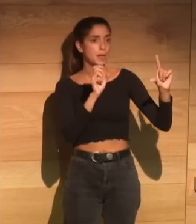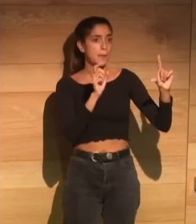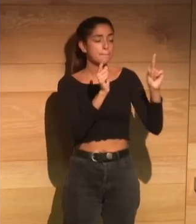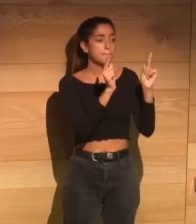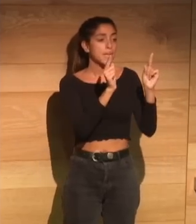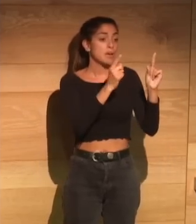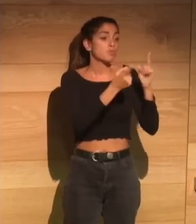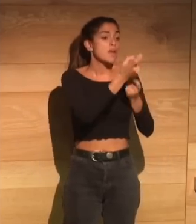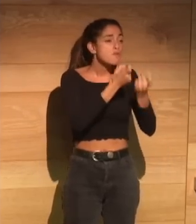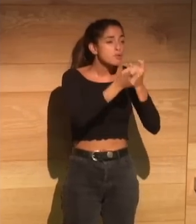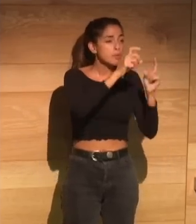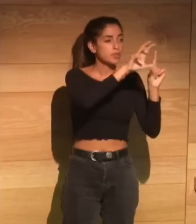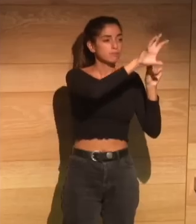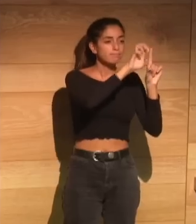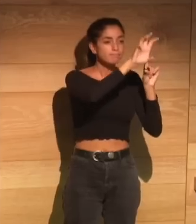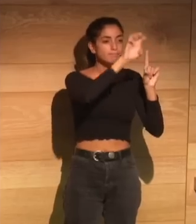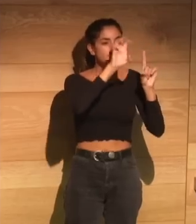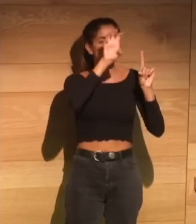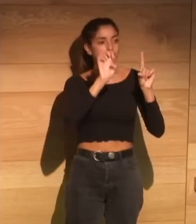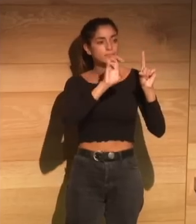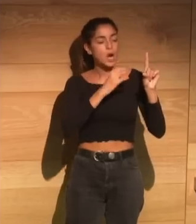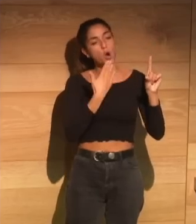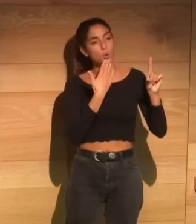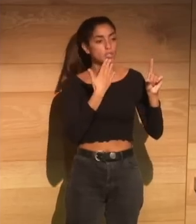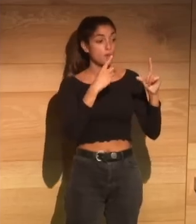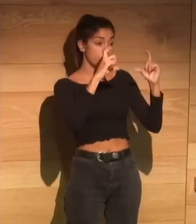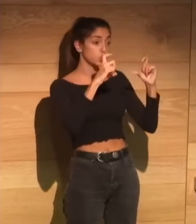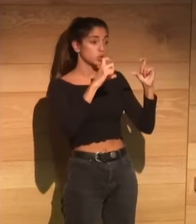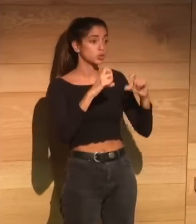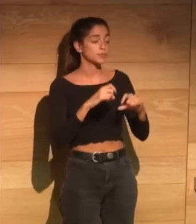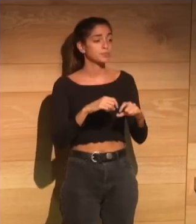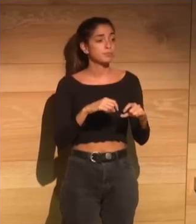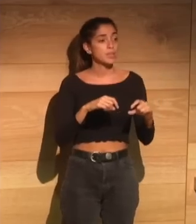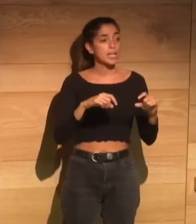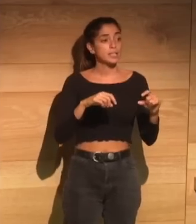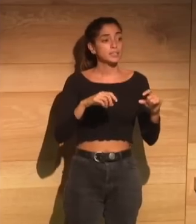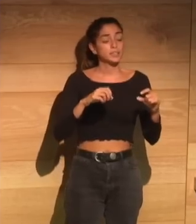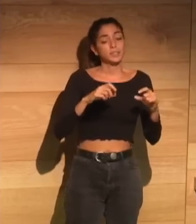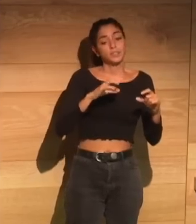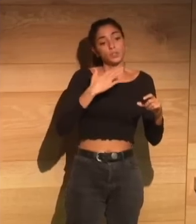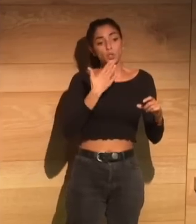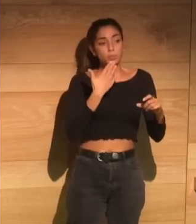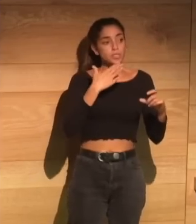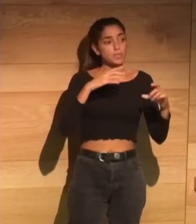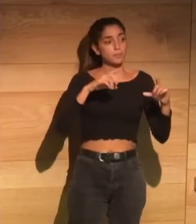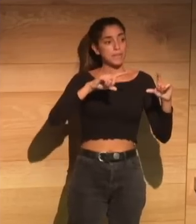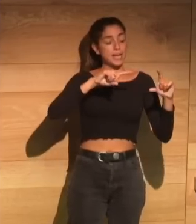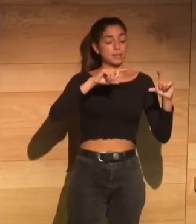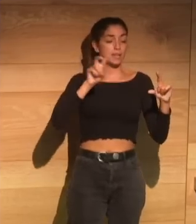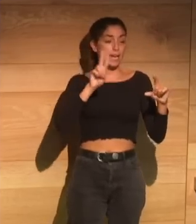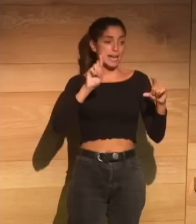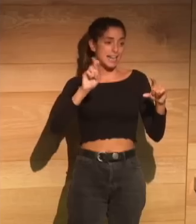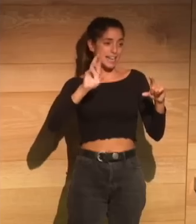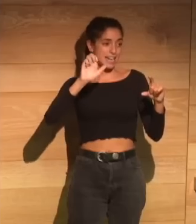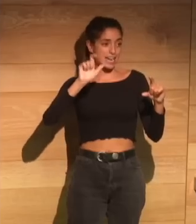de información, el celuloide. Entonces iba lanzando como fotos, ¿no? Plah, bueno, plah, es que plah, se, plah. Se iba abriendo justo de ese revólver, y se llamaba revólver